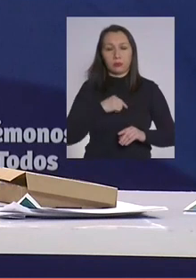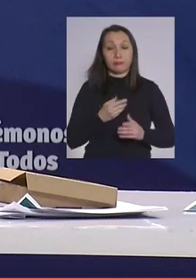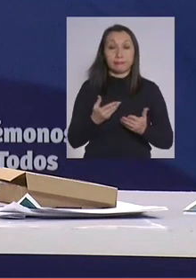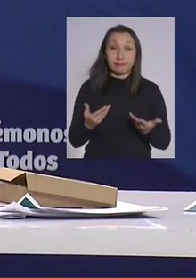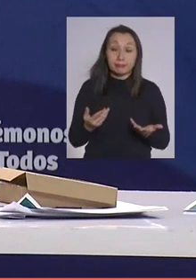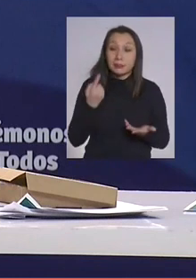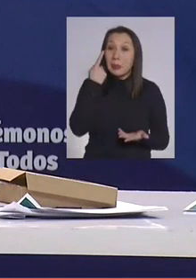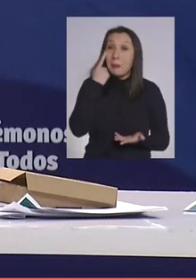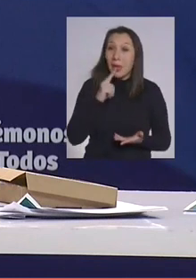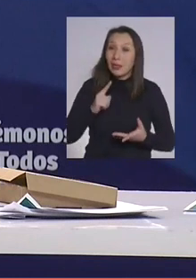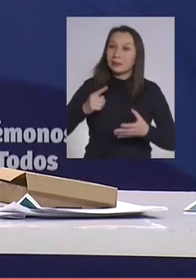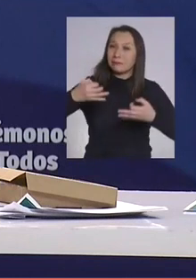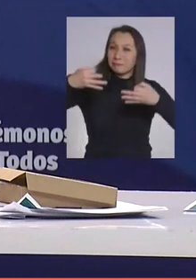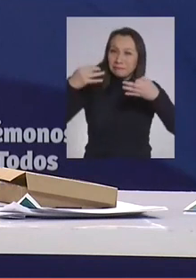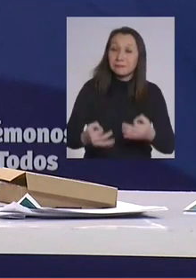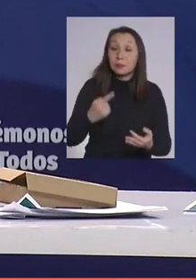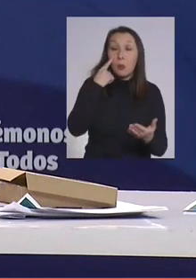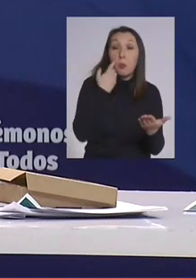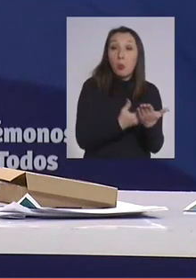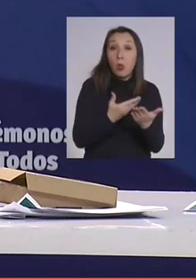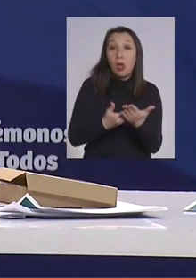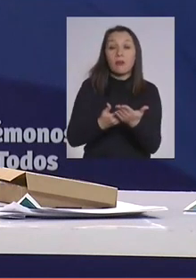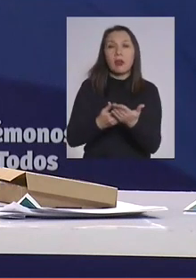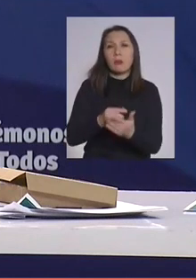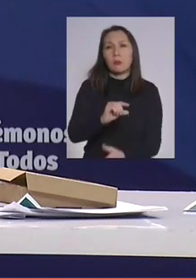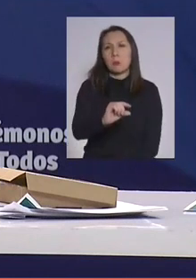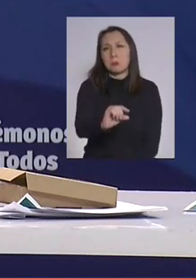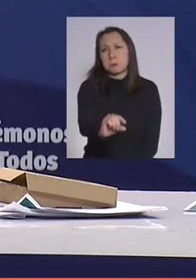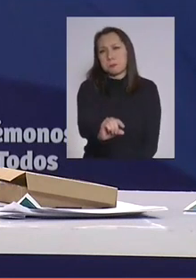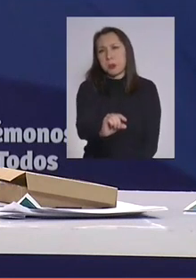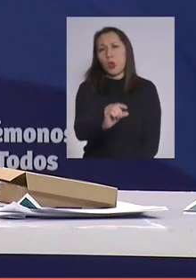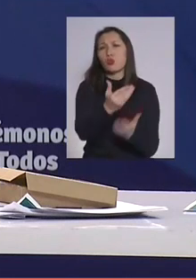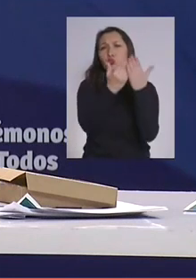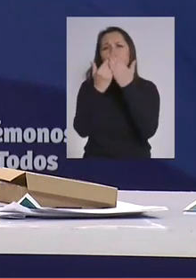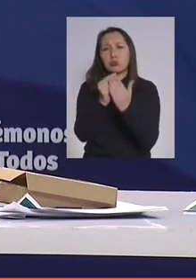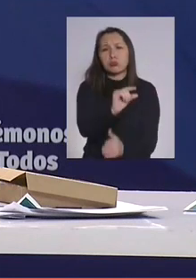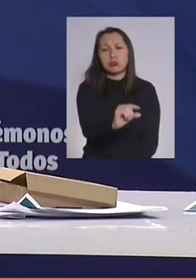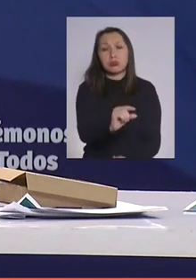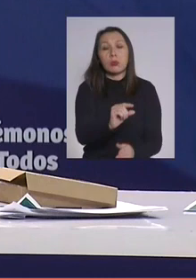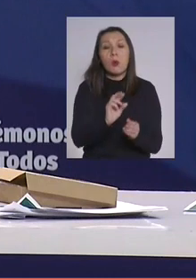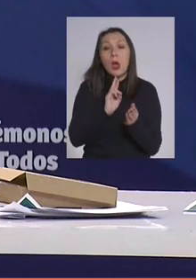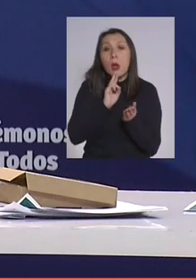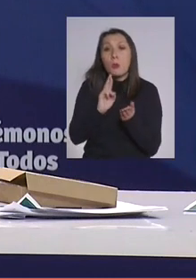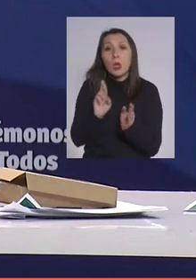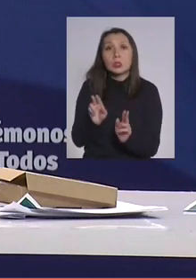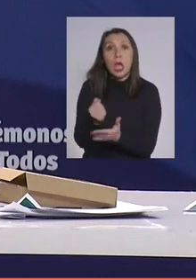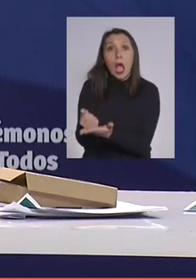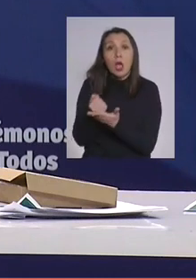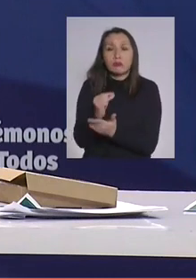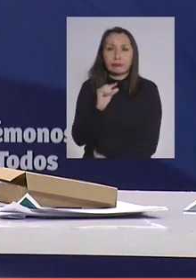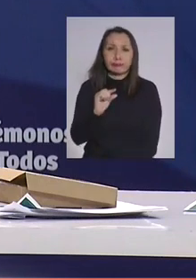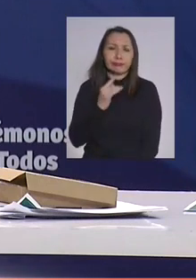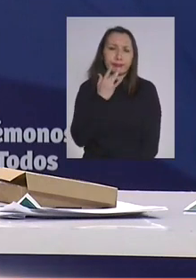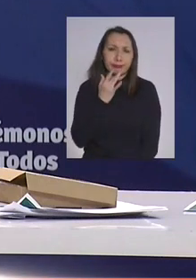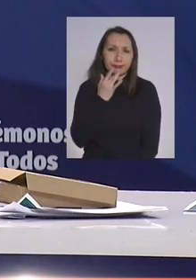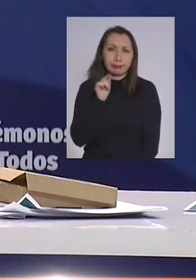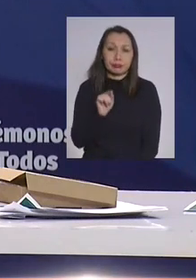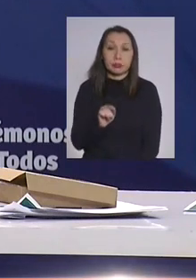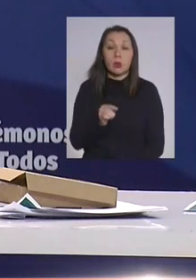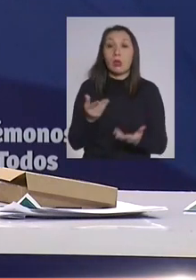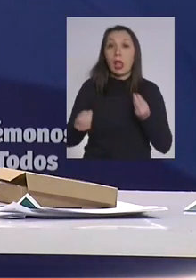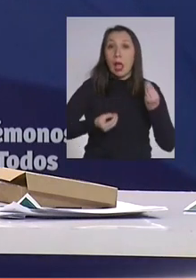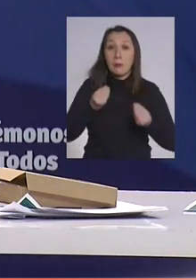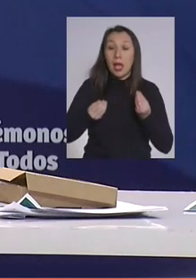embargo la certeza de la evidencia además es baja y además los efectos son muy pequeños dado la magnitud del